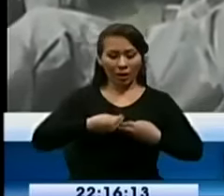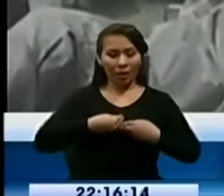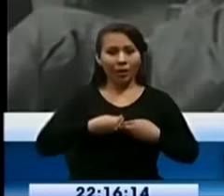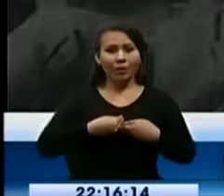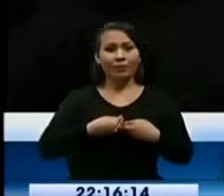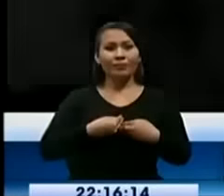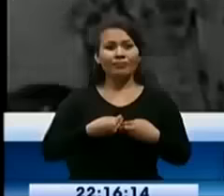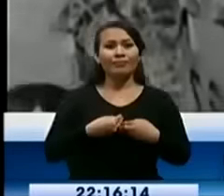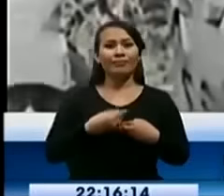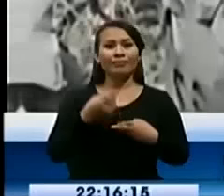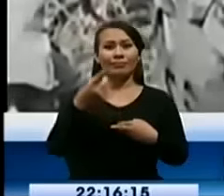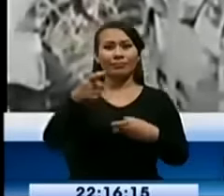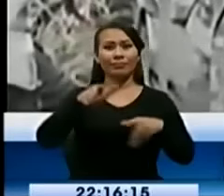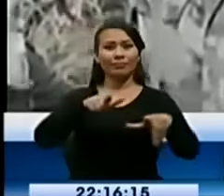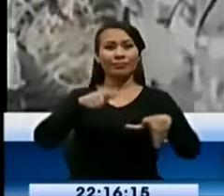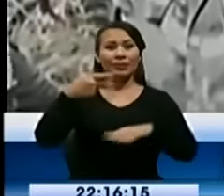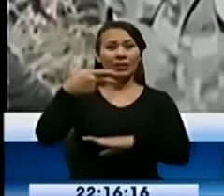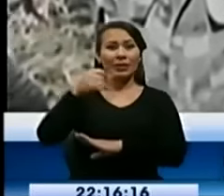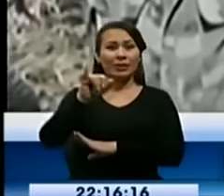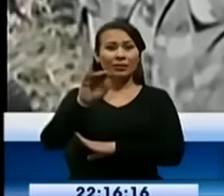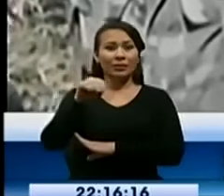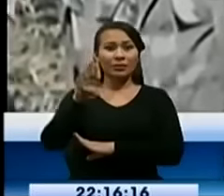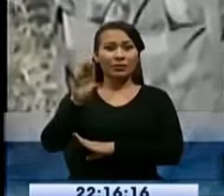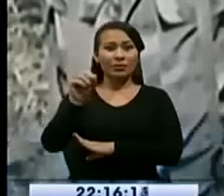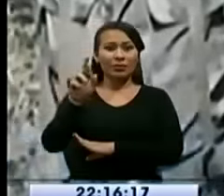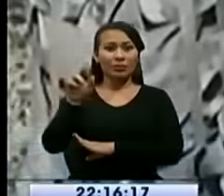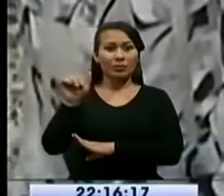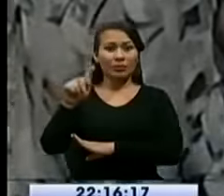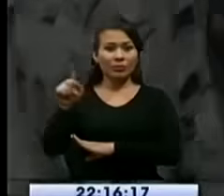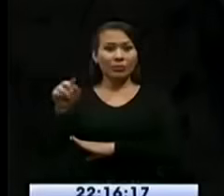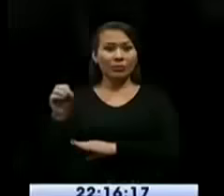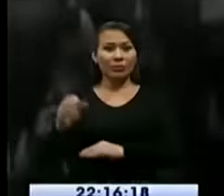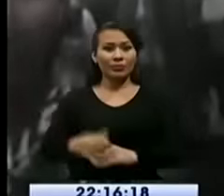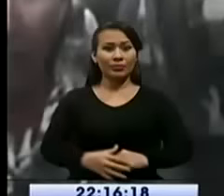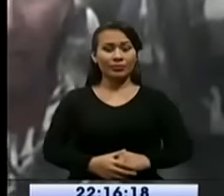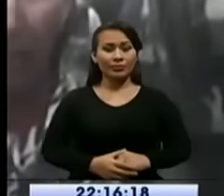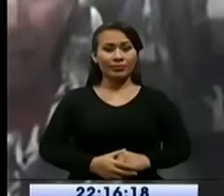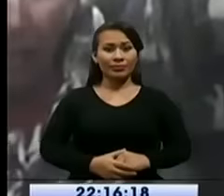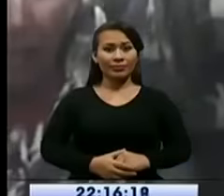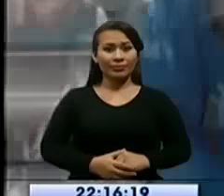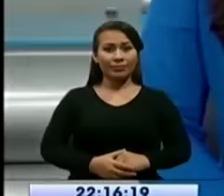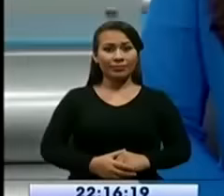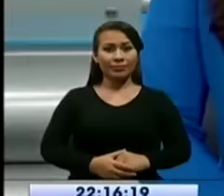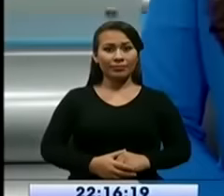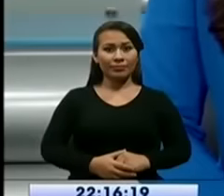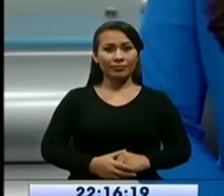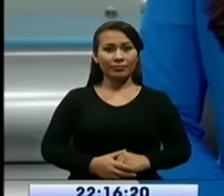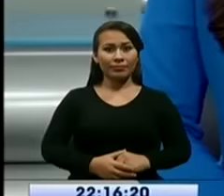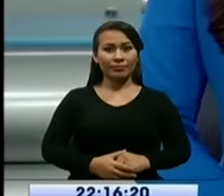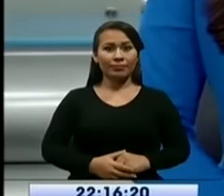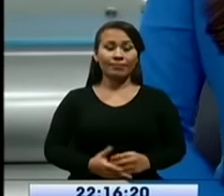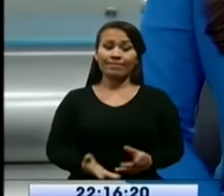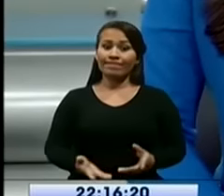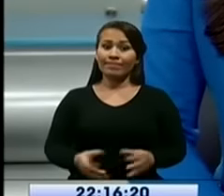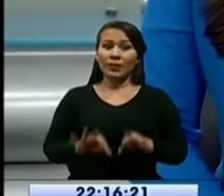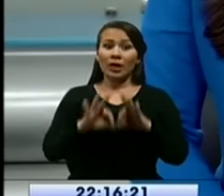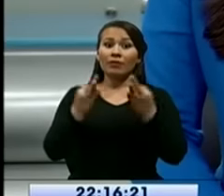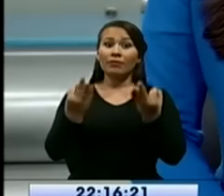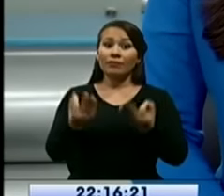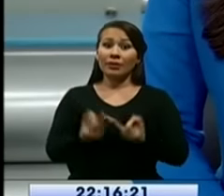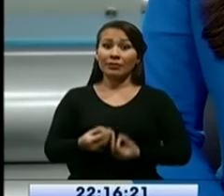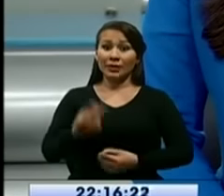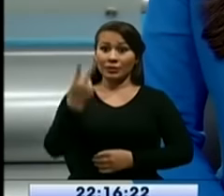En Chimborazo, informó Darwin Altamirano. Familiares de dos